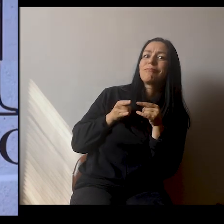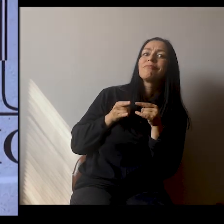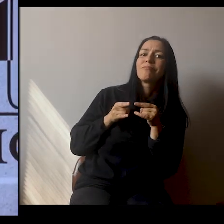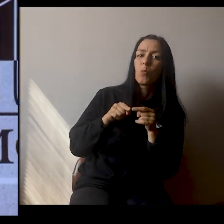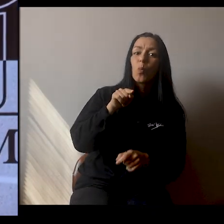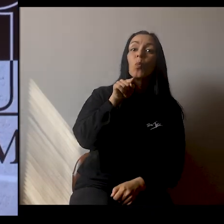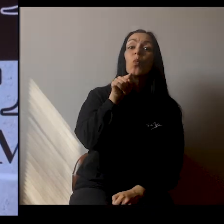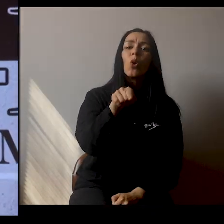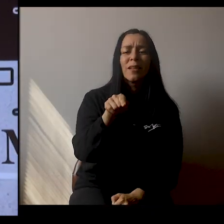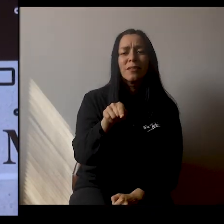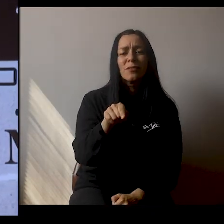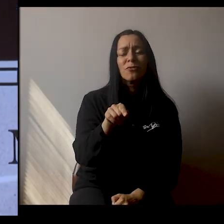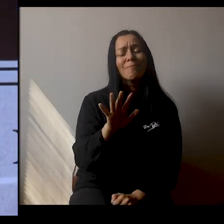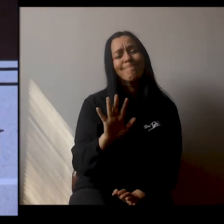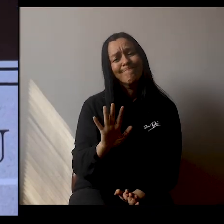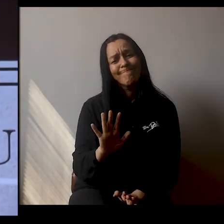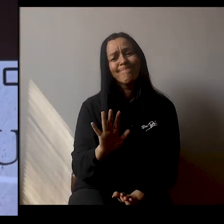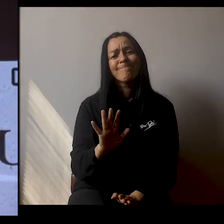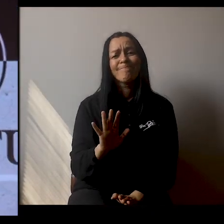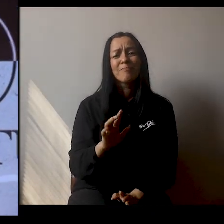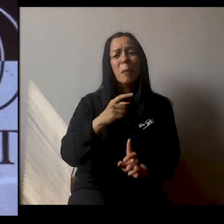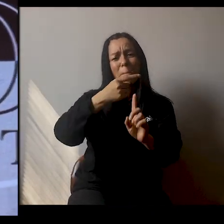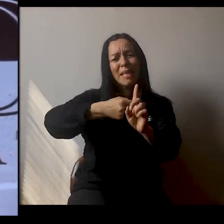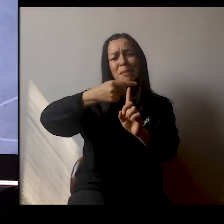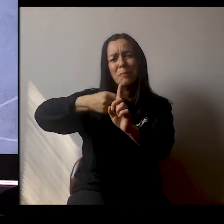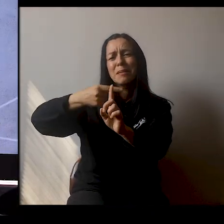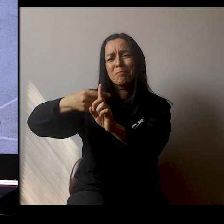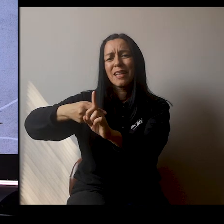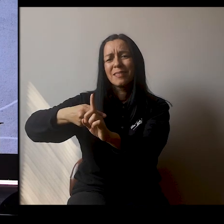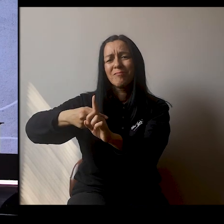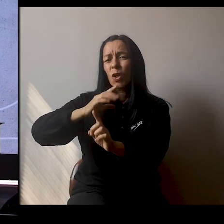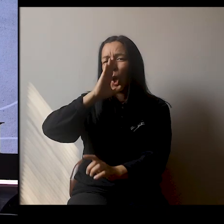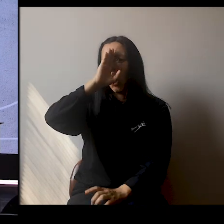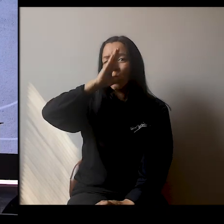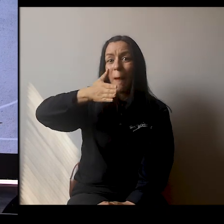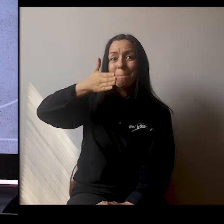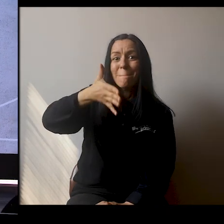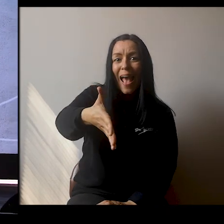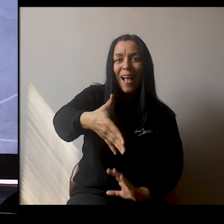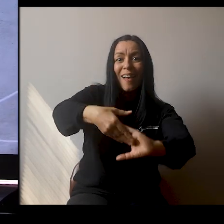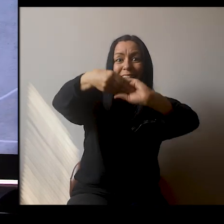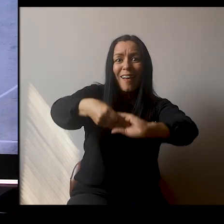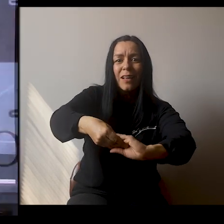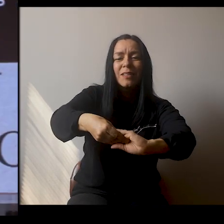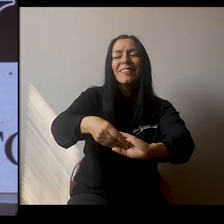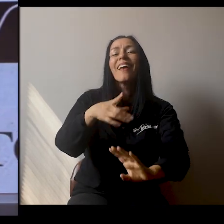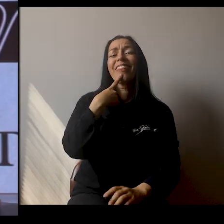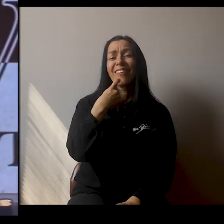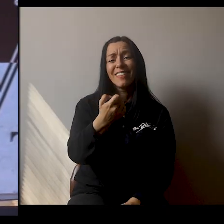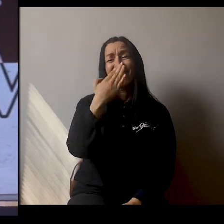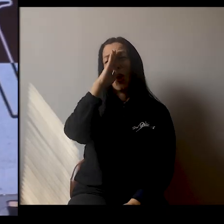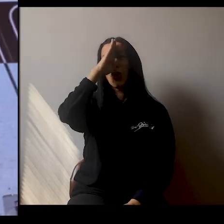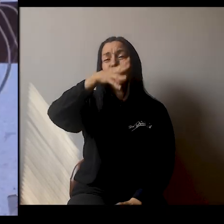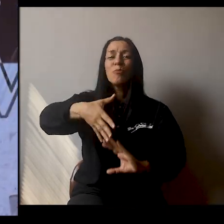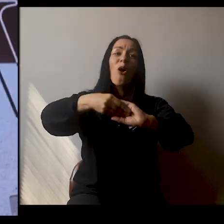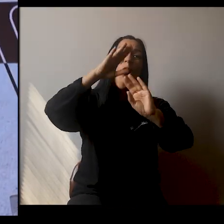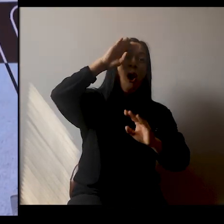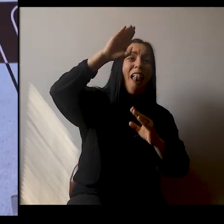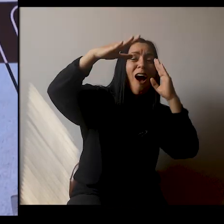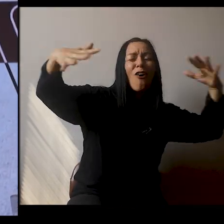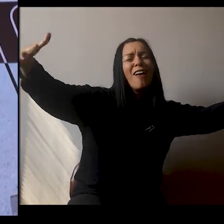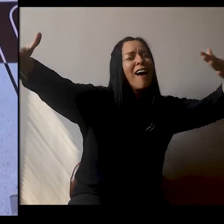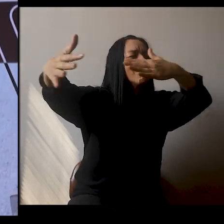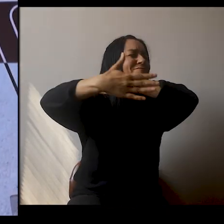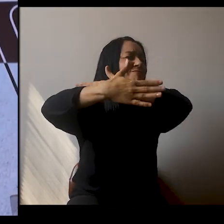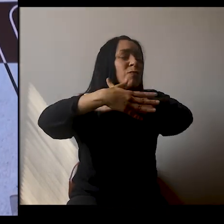una persona infectada. Por eso, durante unos meses no vamos a dar la mano a nadie. Y es duro, ¿no?